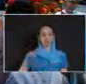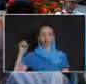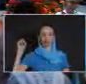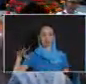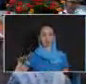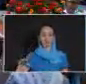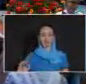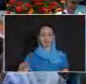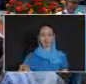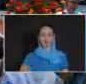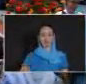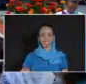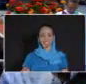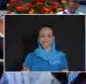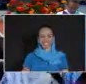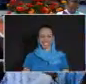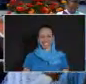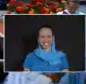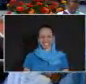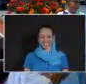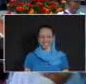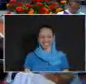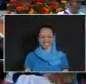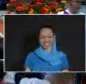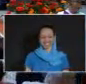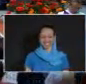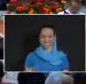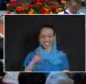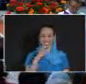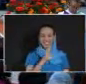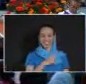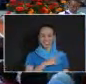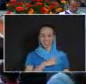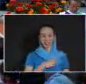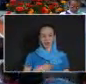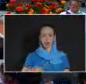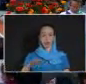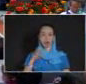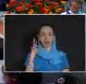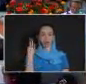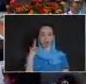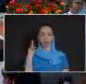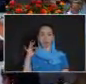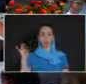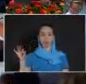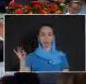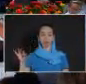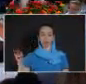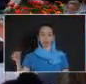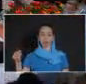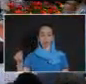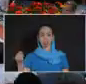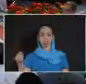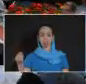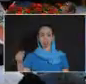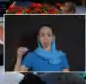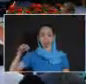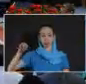quiero pedirle al hermano pastor Marco Vinicio Castillo que pase acá, y si